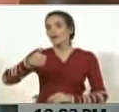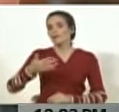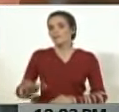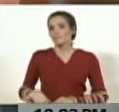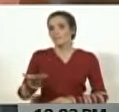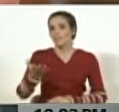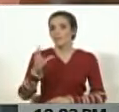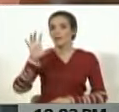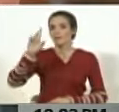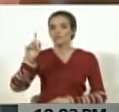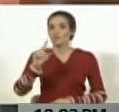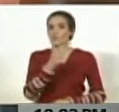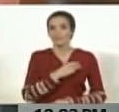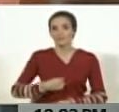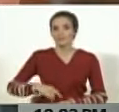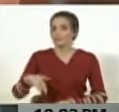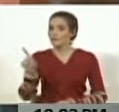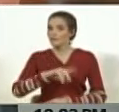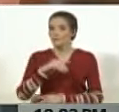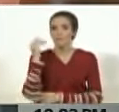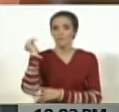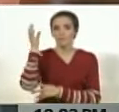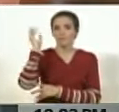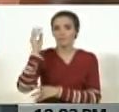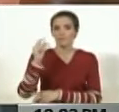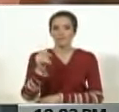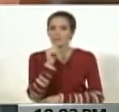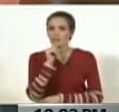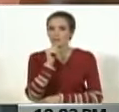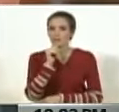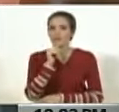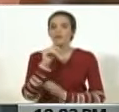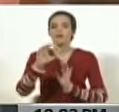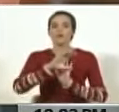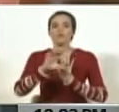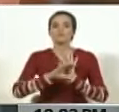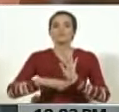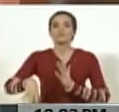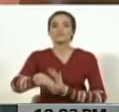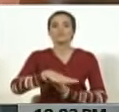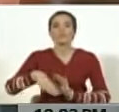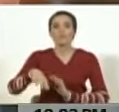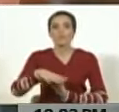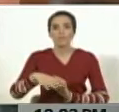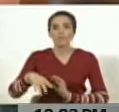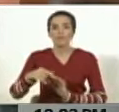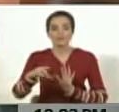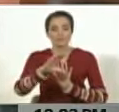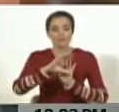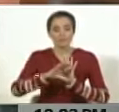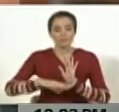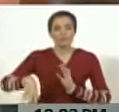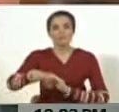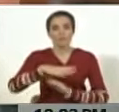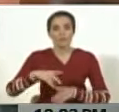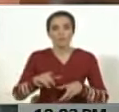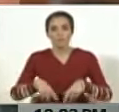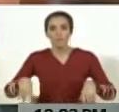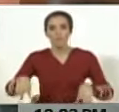del país no es el presidente ni es el parlamento, es la sala constitucional. Porque la sala constitucional es la